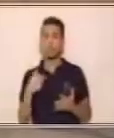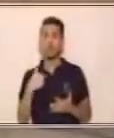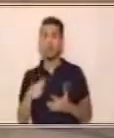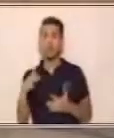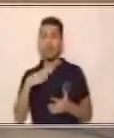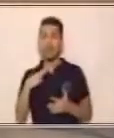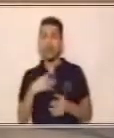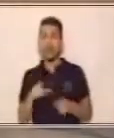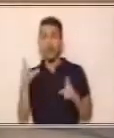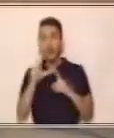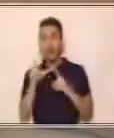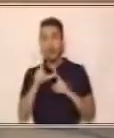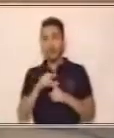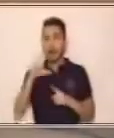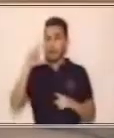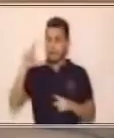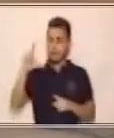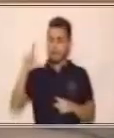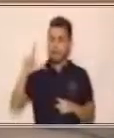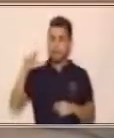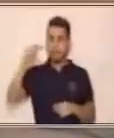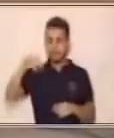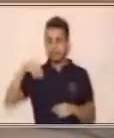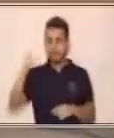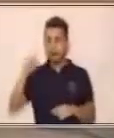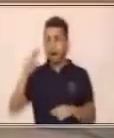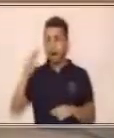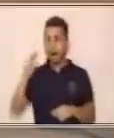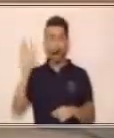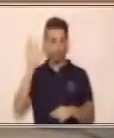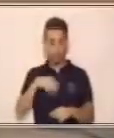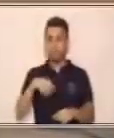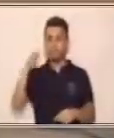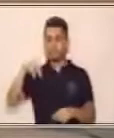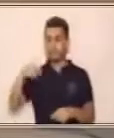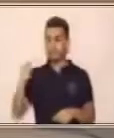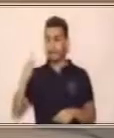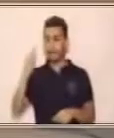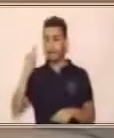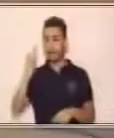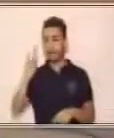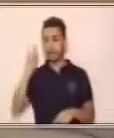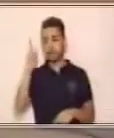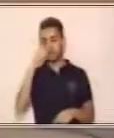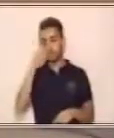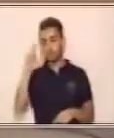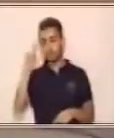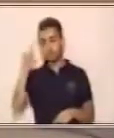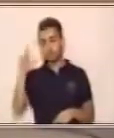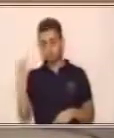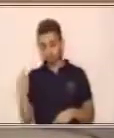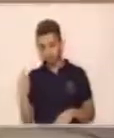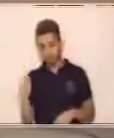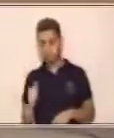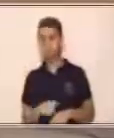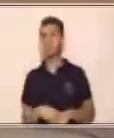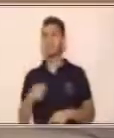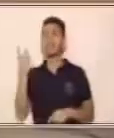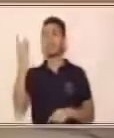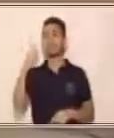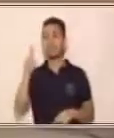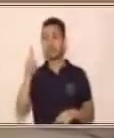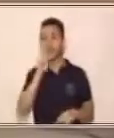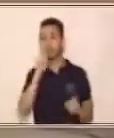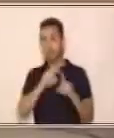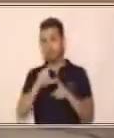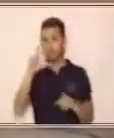con letras mayúsculas. Así que la unidad la podemos representar con la mayúscula U, la decena con la mayúscula D y